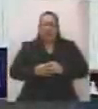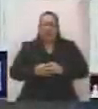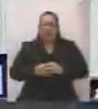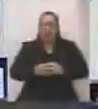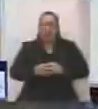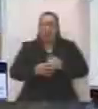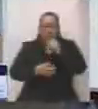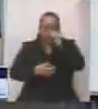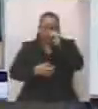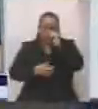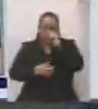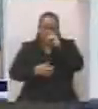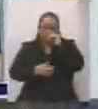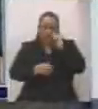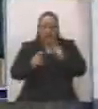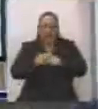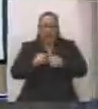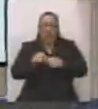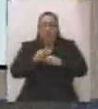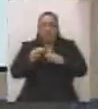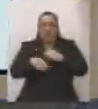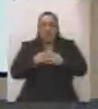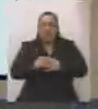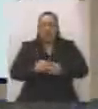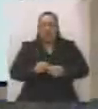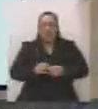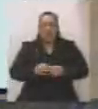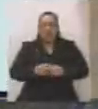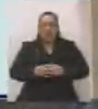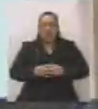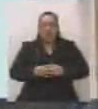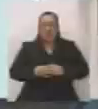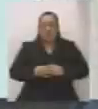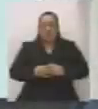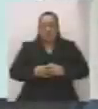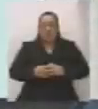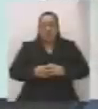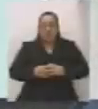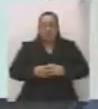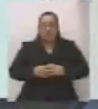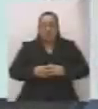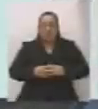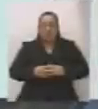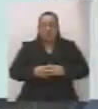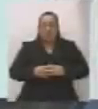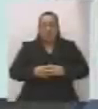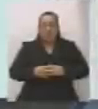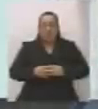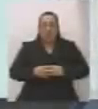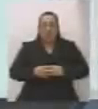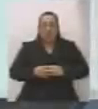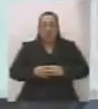los trabajadores A trabajan con los B, y en los países emergentes los trabajadores C trabajan con los